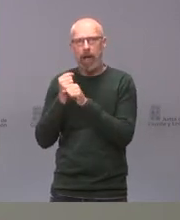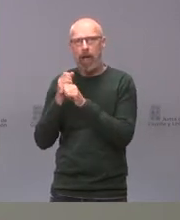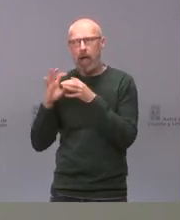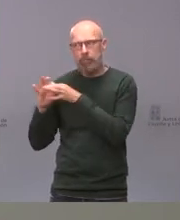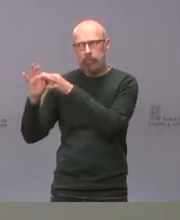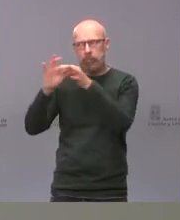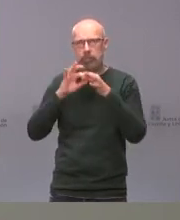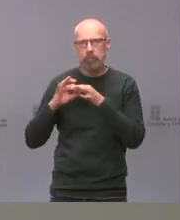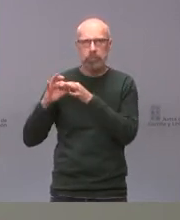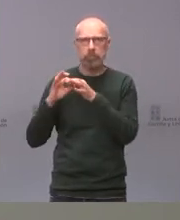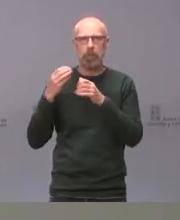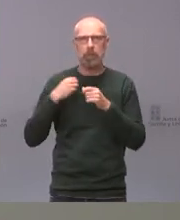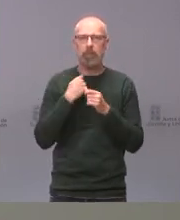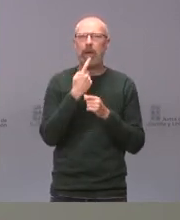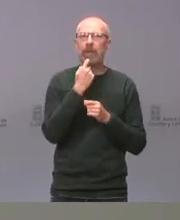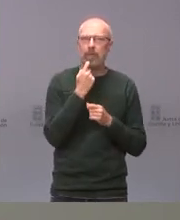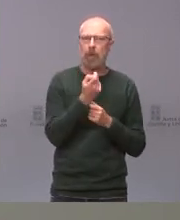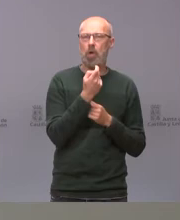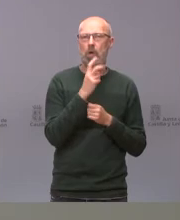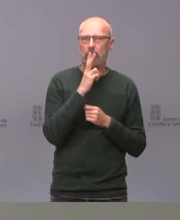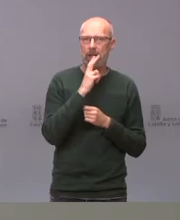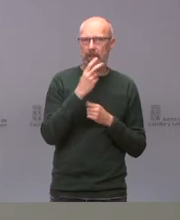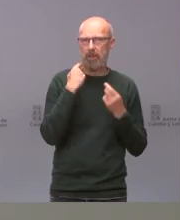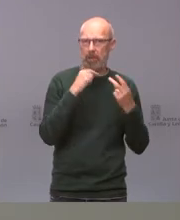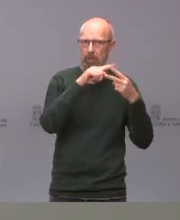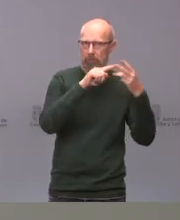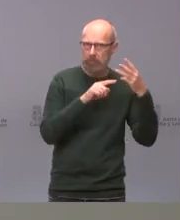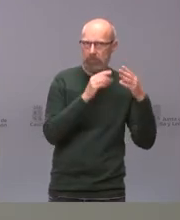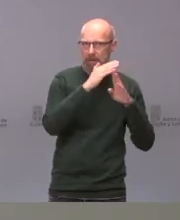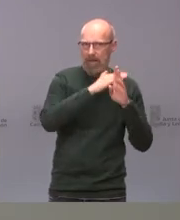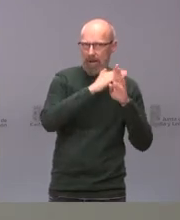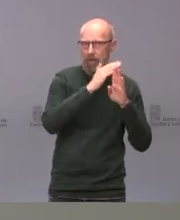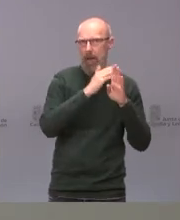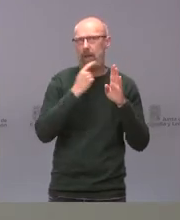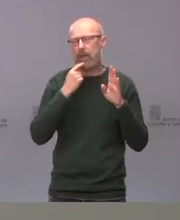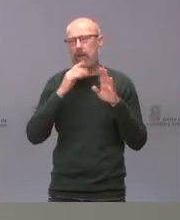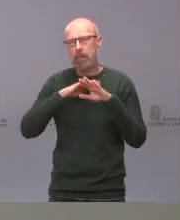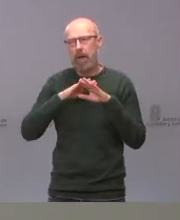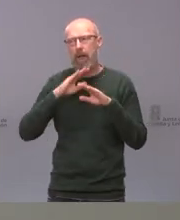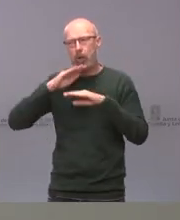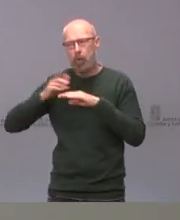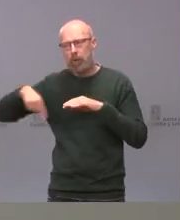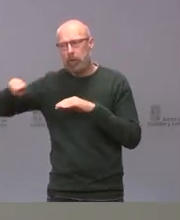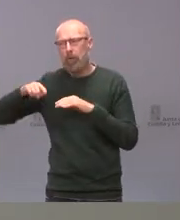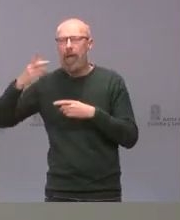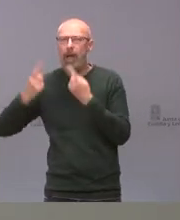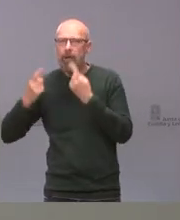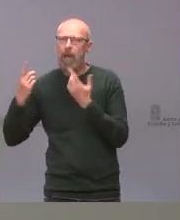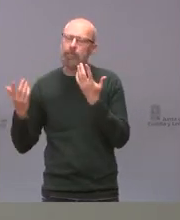orden comunicada del Ministerio, pero bueno, hubo alguna reticencia y de momento eso yo creo que